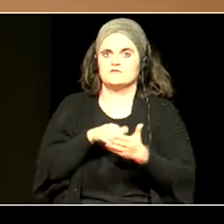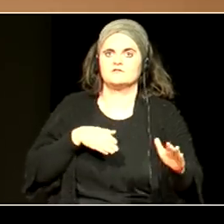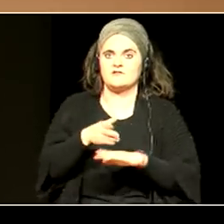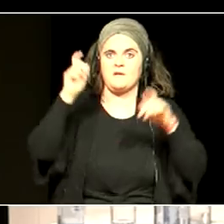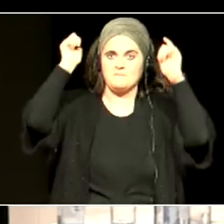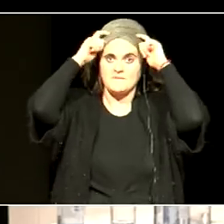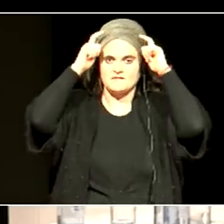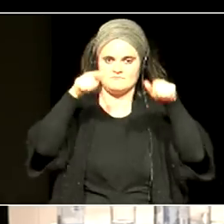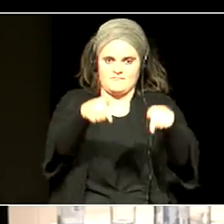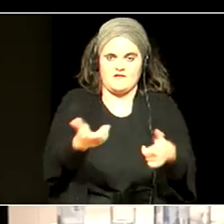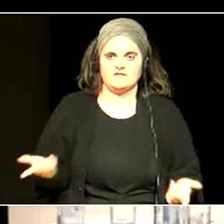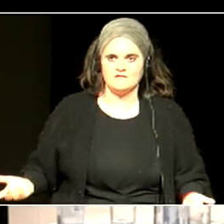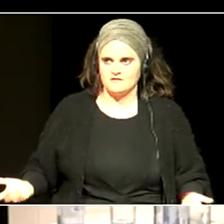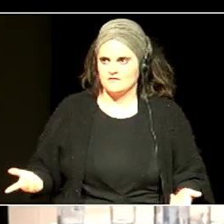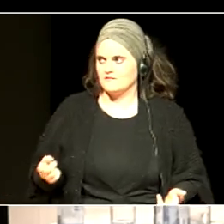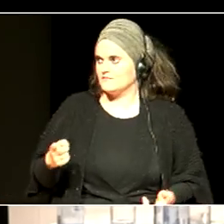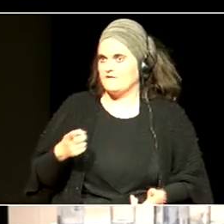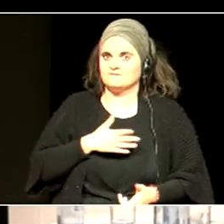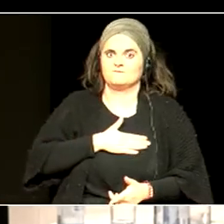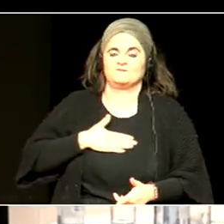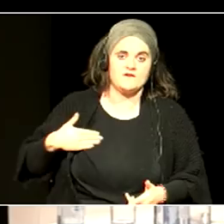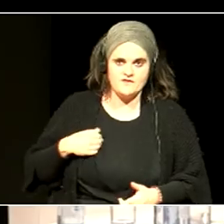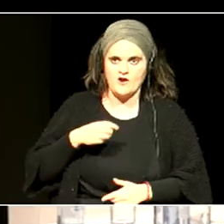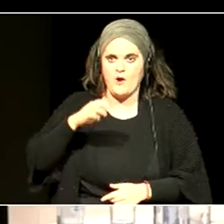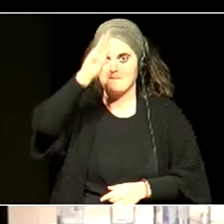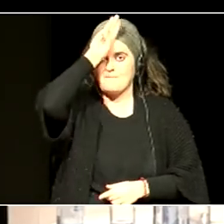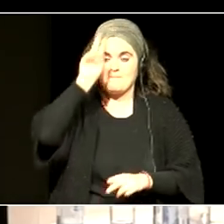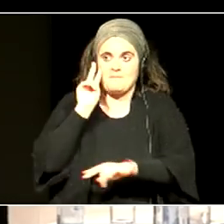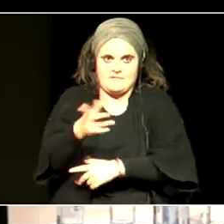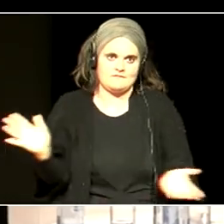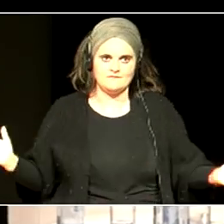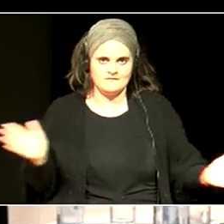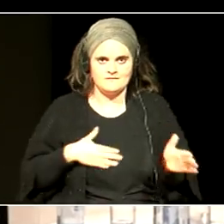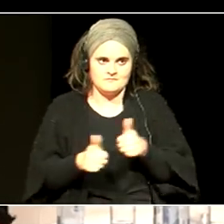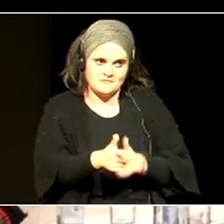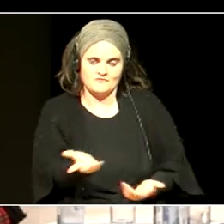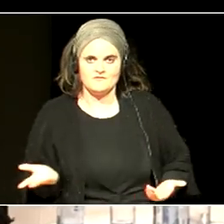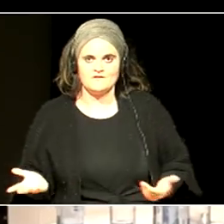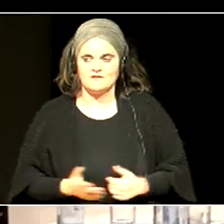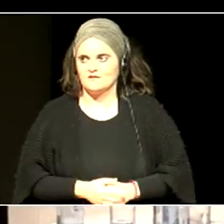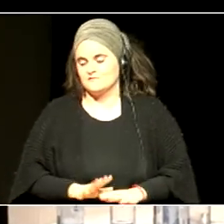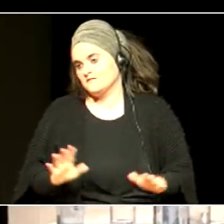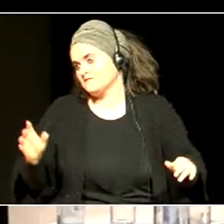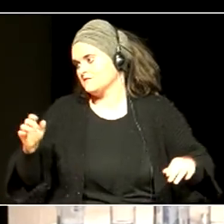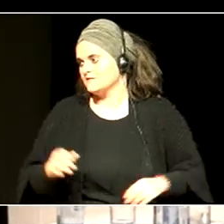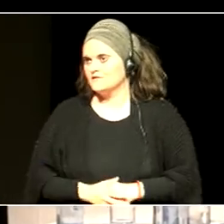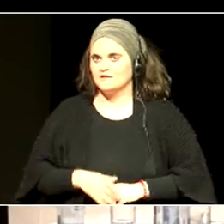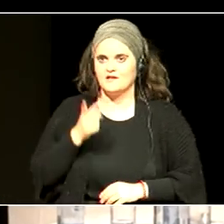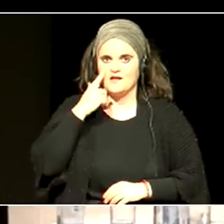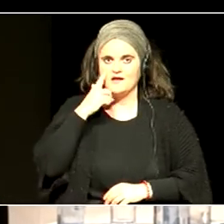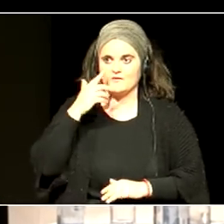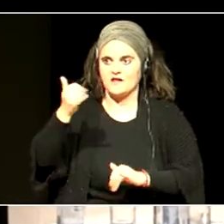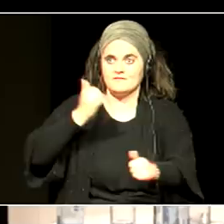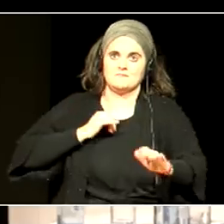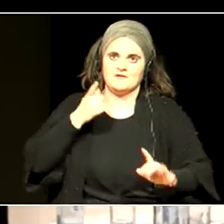mous ahí mira es que prefiero verle al papá Fíjate que no sé aquí también a ver si va a llamar otra